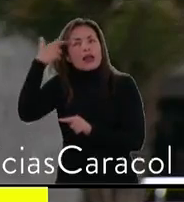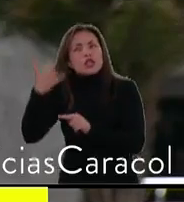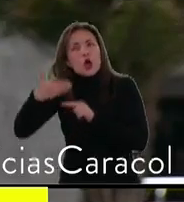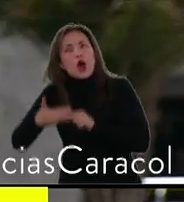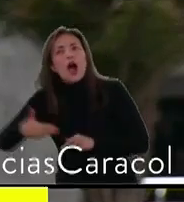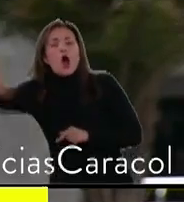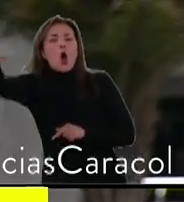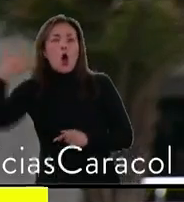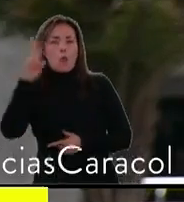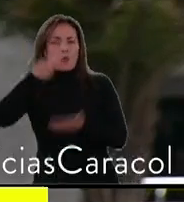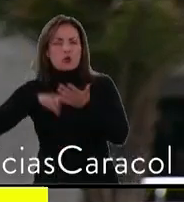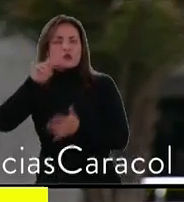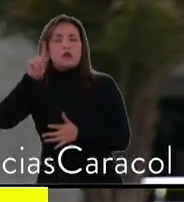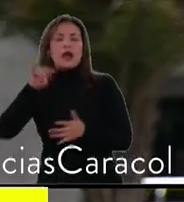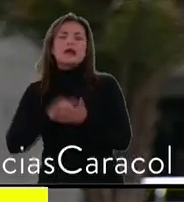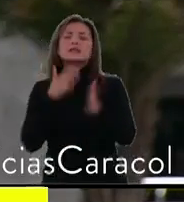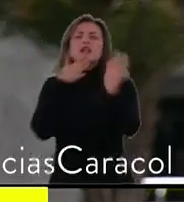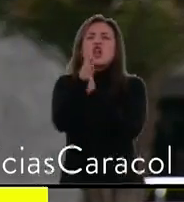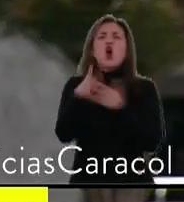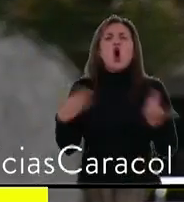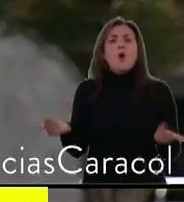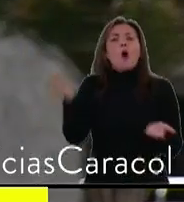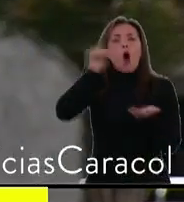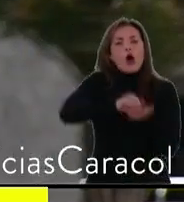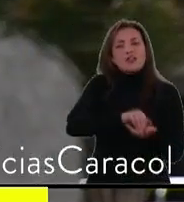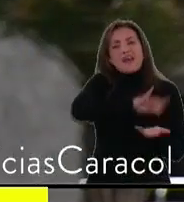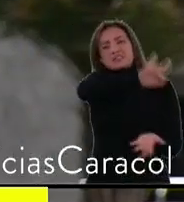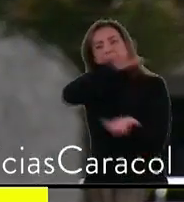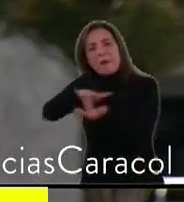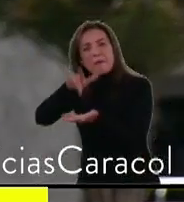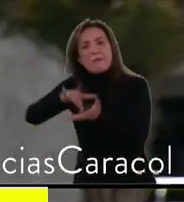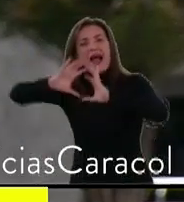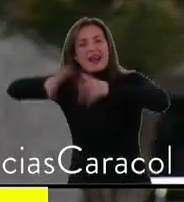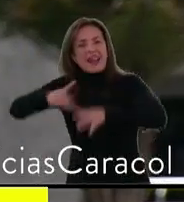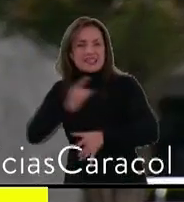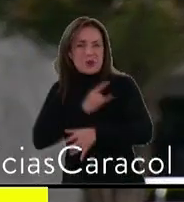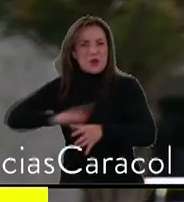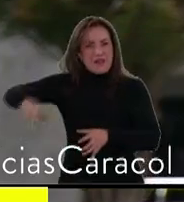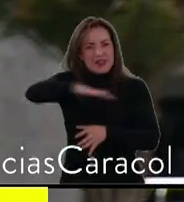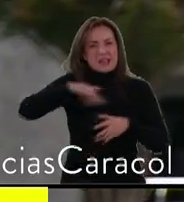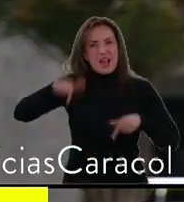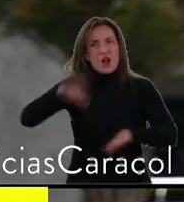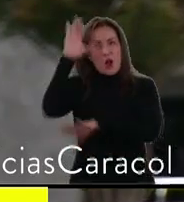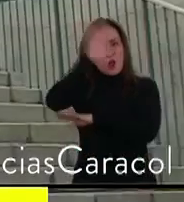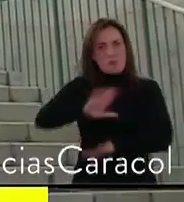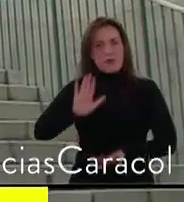les contamos más detalles de este retorno a las clases presenciales en las universidades del país.